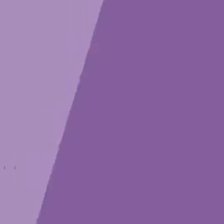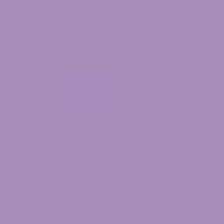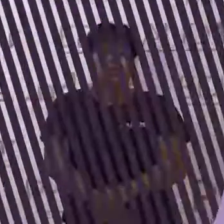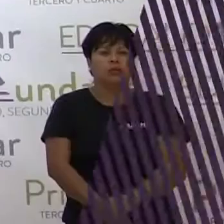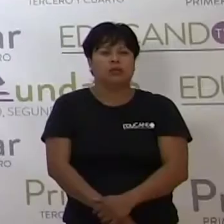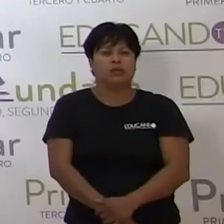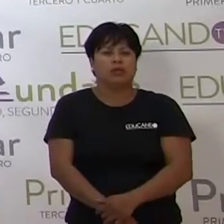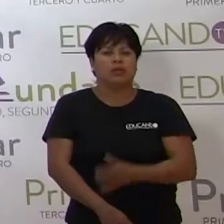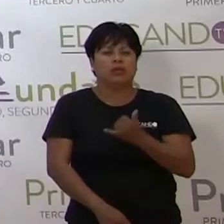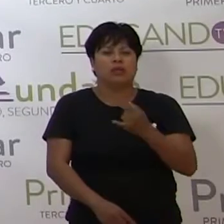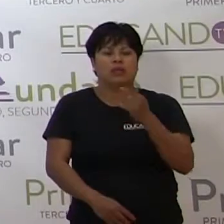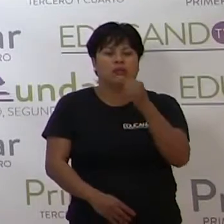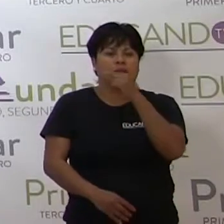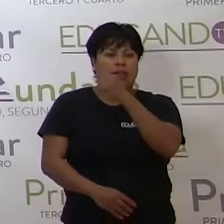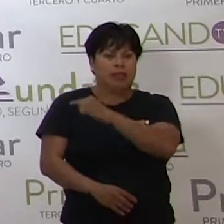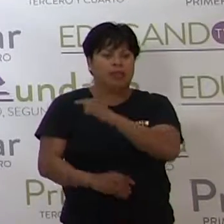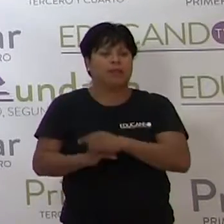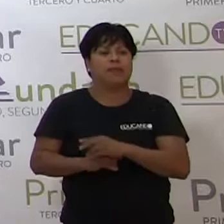Aquí